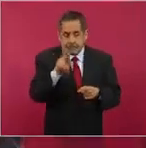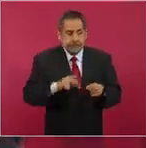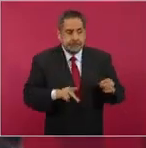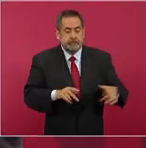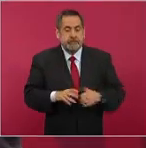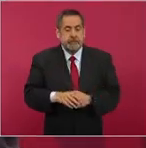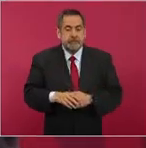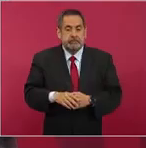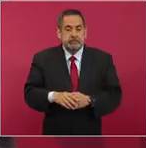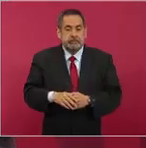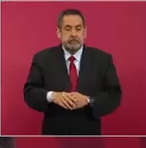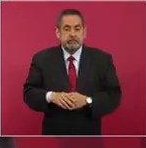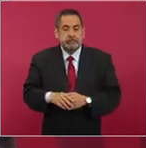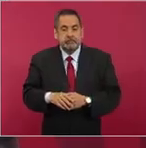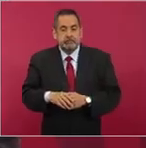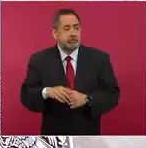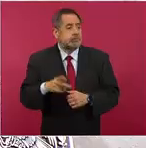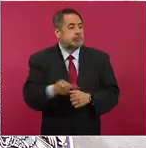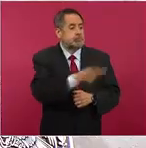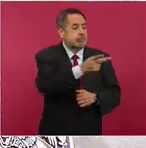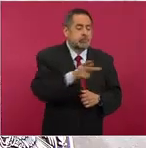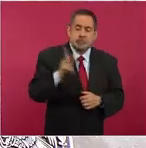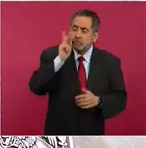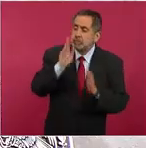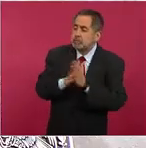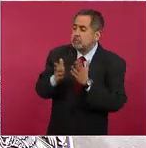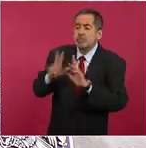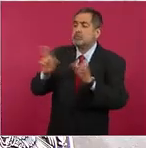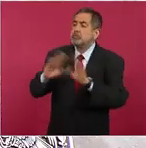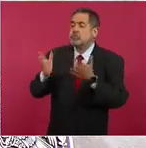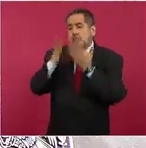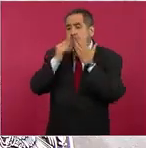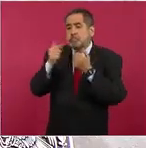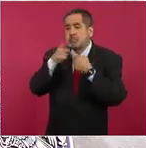Le preguntan, pero ¿no tenías prueba? No, pero es un asunto político.